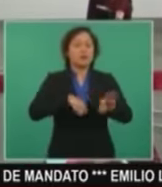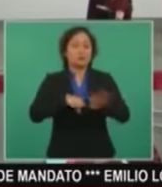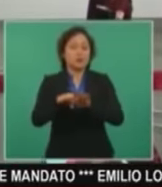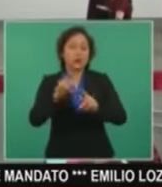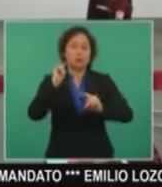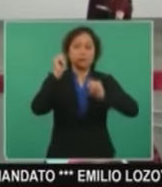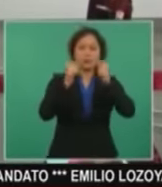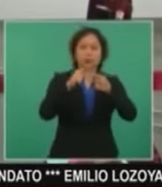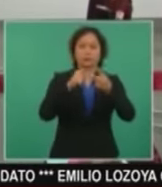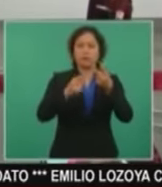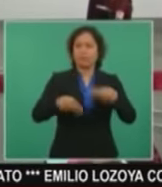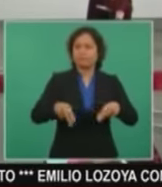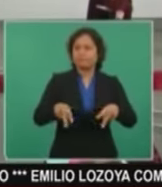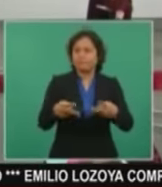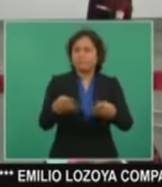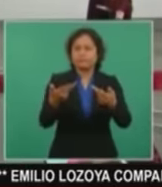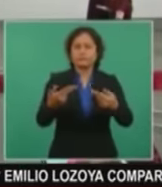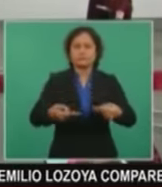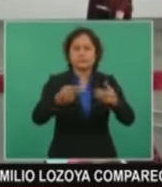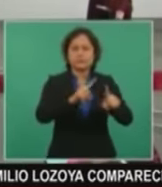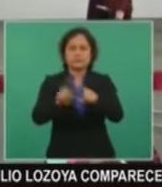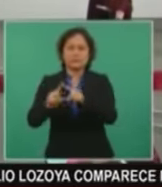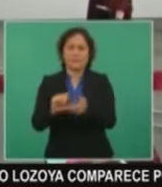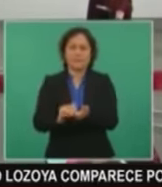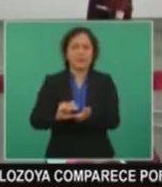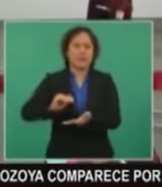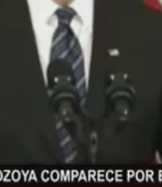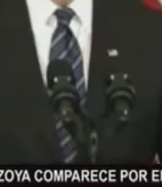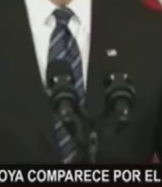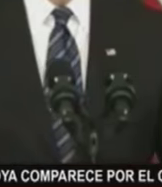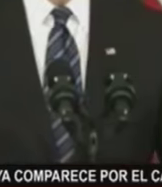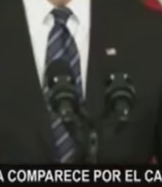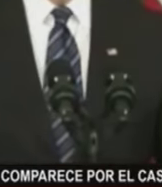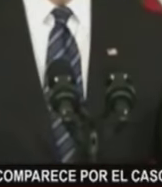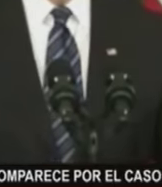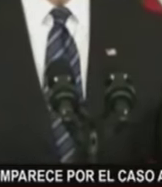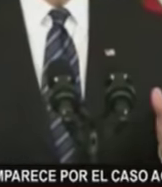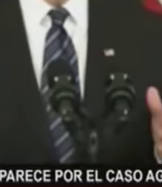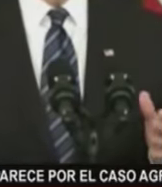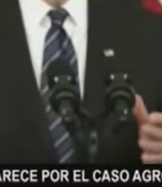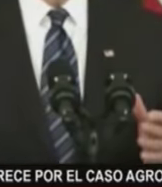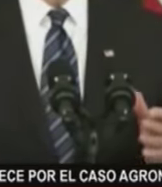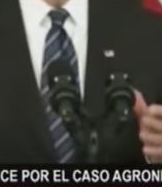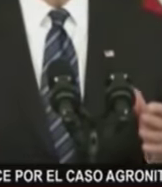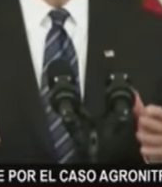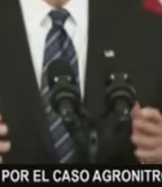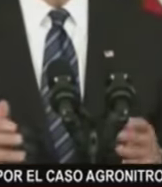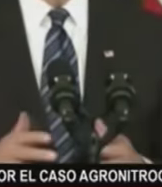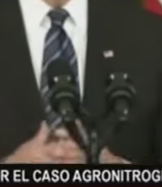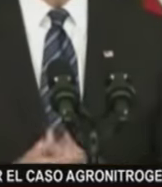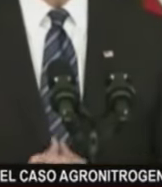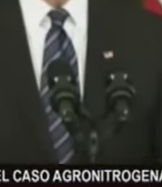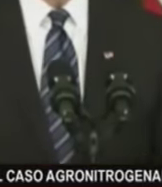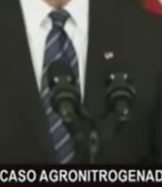semana, Armando Guzmán, te saludo con mucho afecto, como siempre, corresponsal de este espacio informativo allá en Washington, en la capital de Estados Unidos. Pues